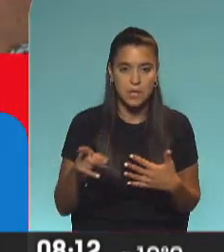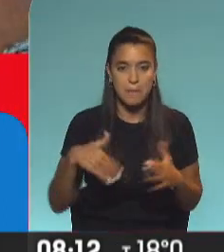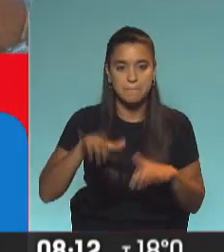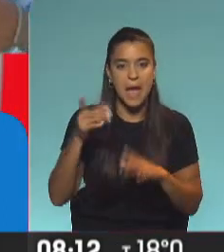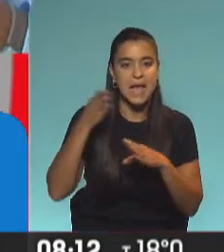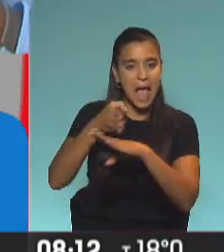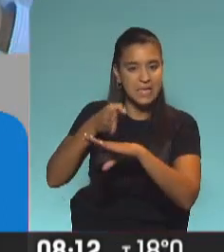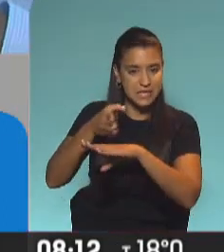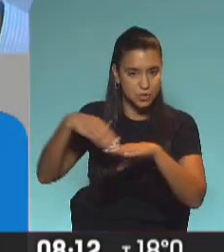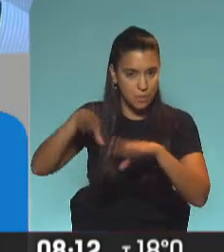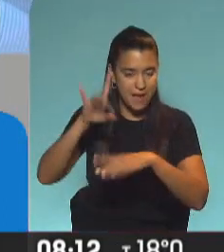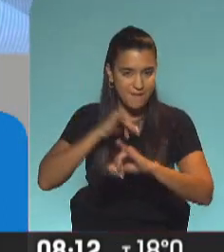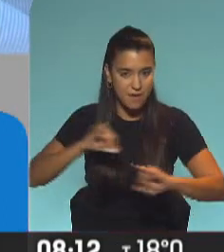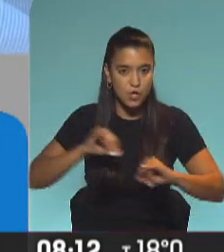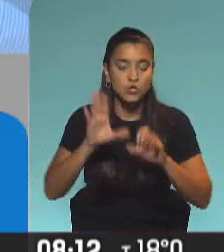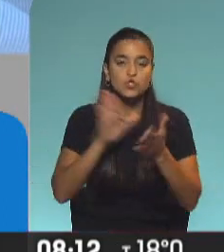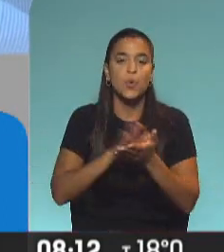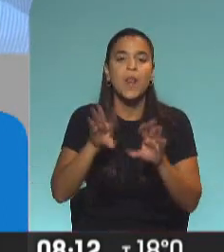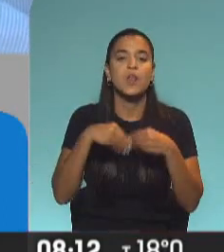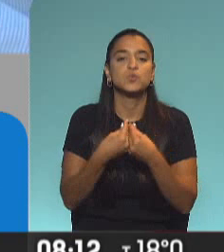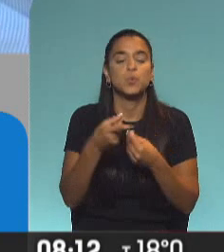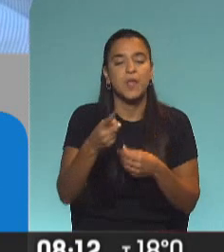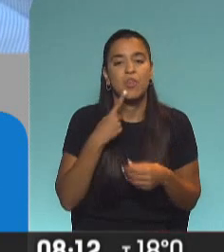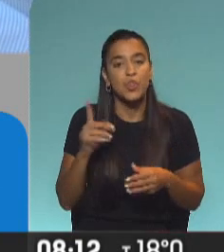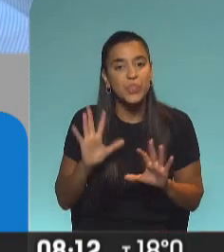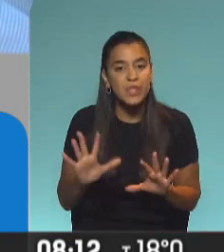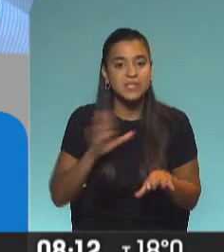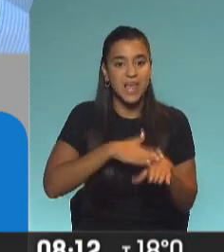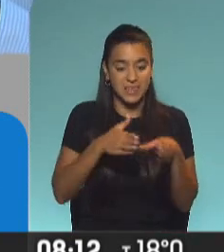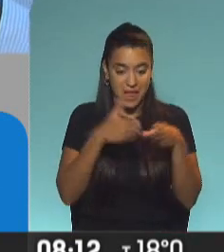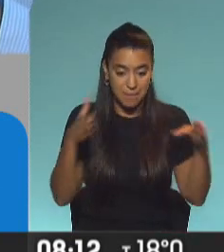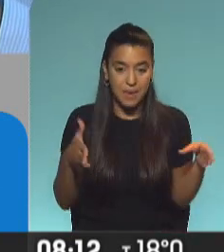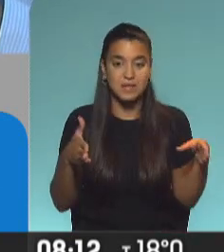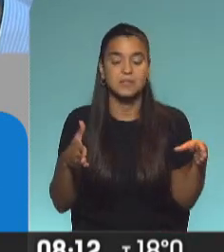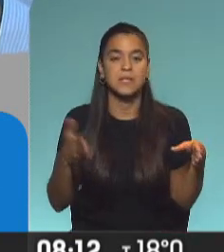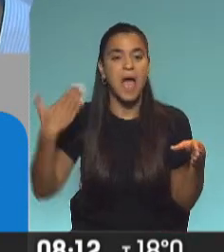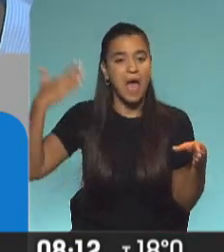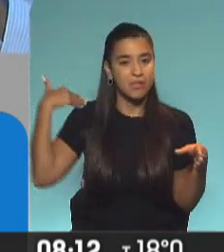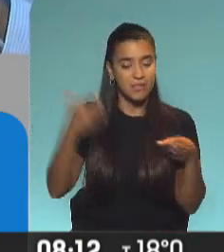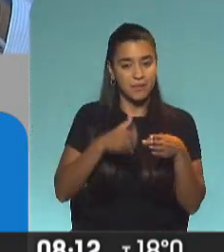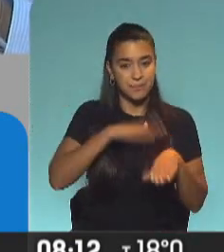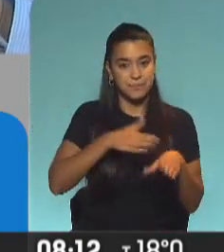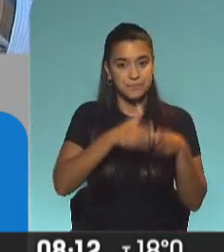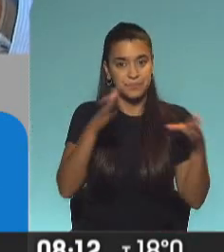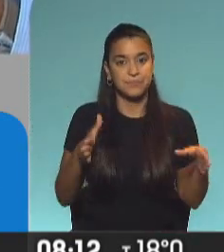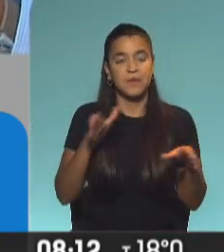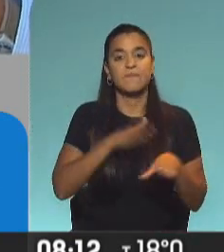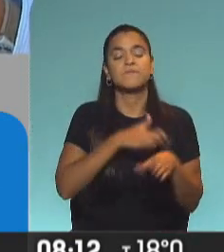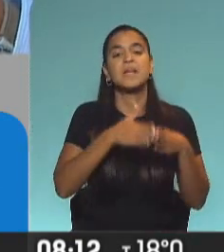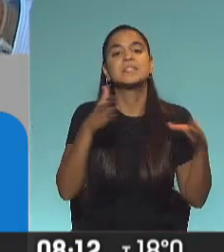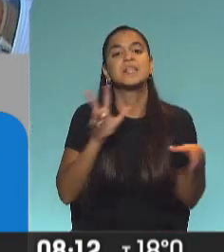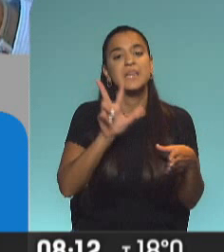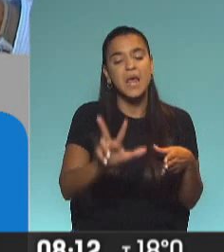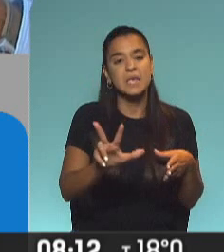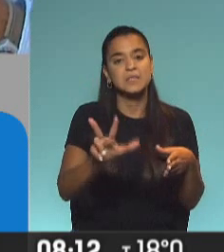mayor acceso acerca de algunos resultados, en las etapas iniciales de la fase 3 había